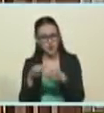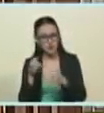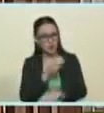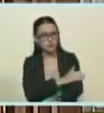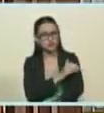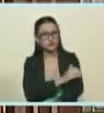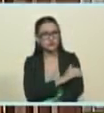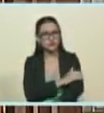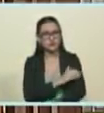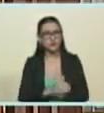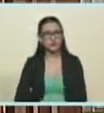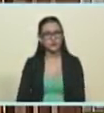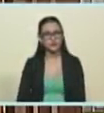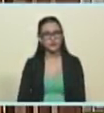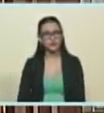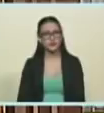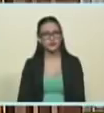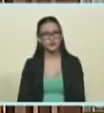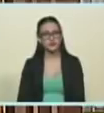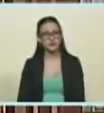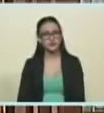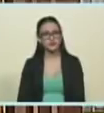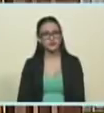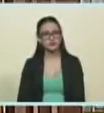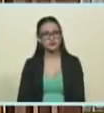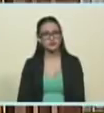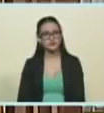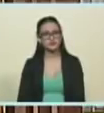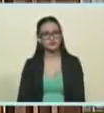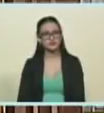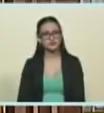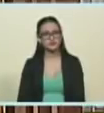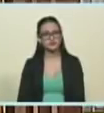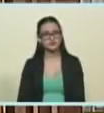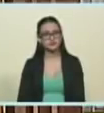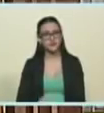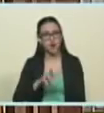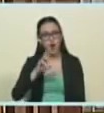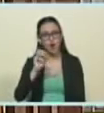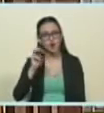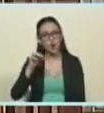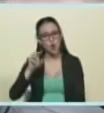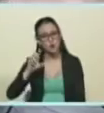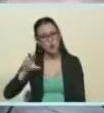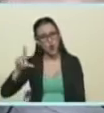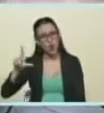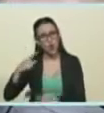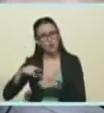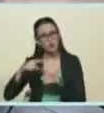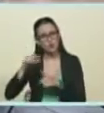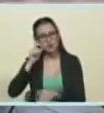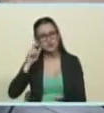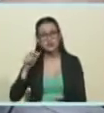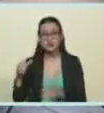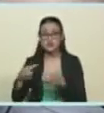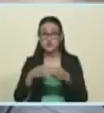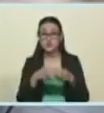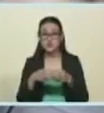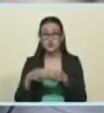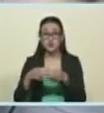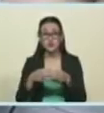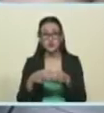Lander, Luis Beltrán Prieto Figueroa y Rómulo Betancur, Raúl Leoni, conformaron un